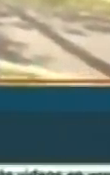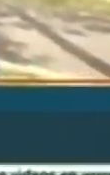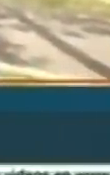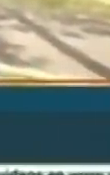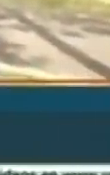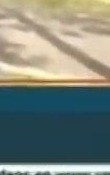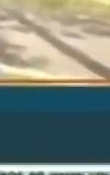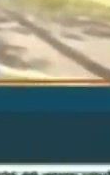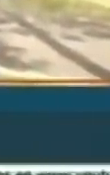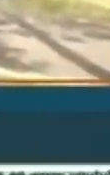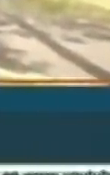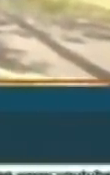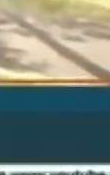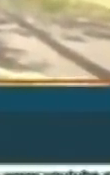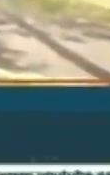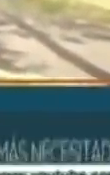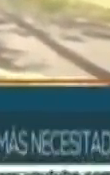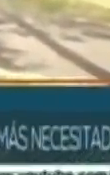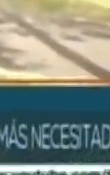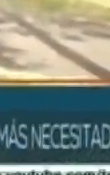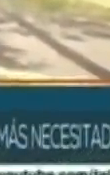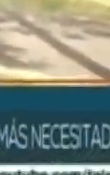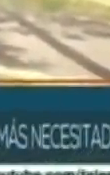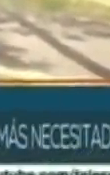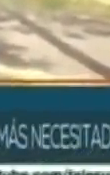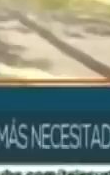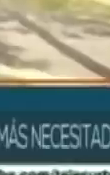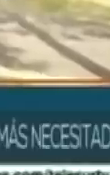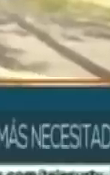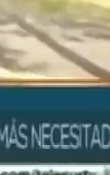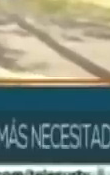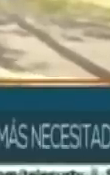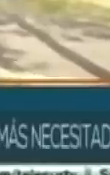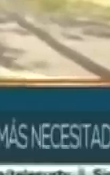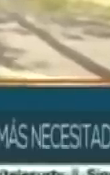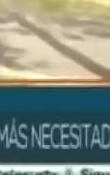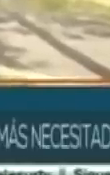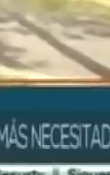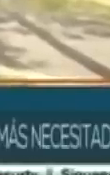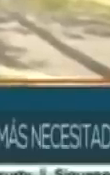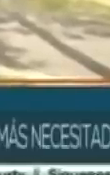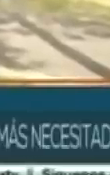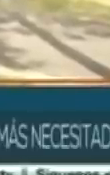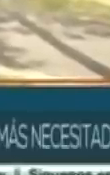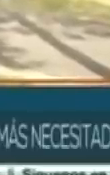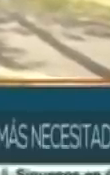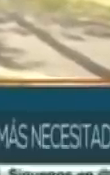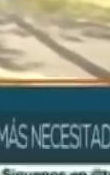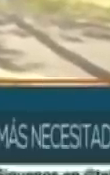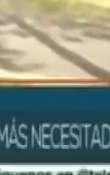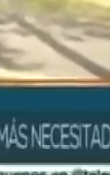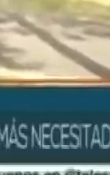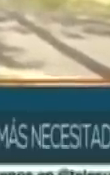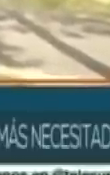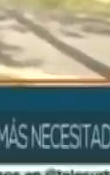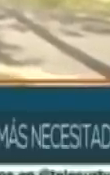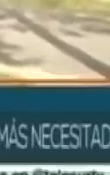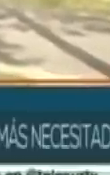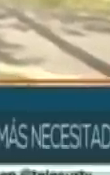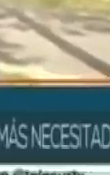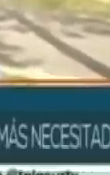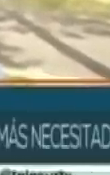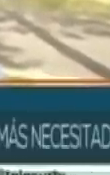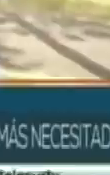Nuestro arroz contribuyó para ayudar a los más necesitados de las ciudades y favelas a consumir ese producto. Tenemos centenas de campañas de